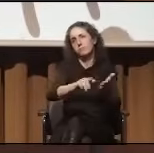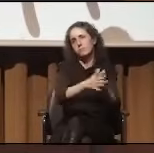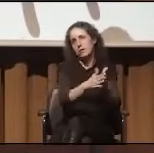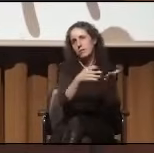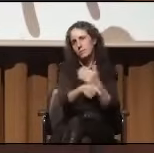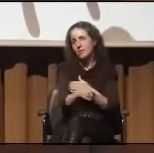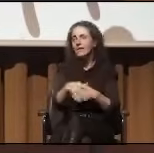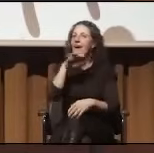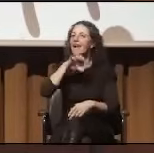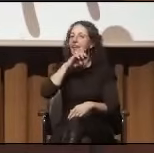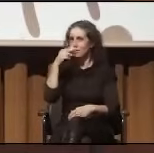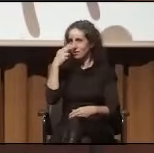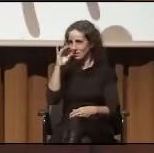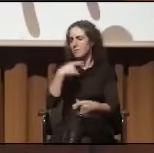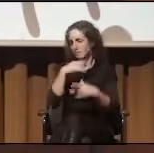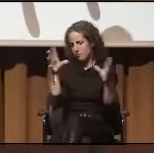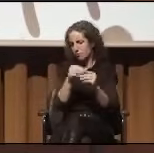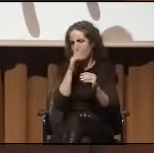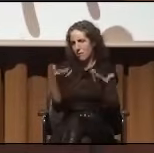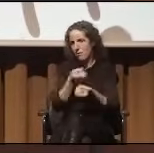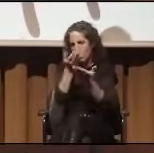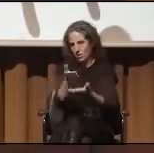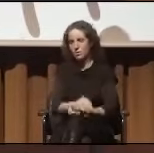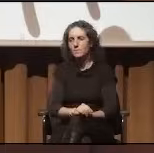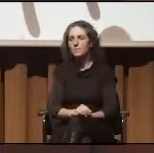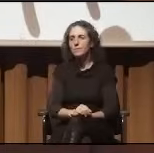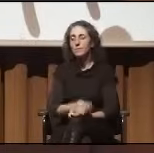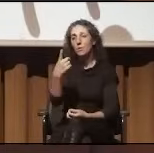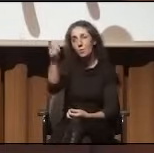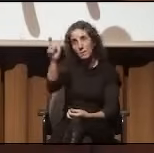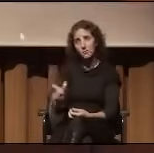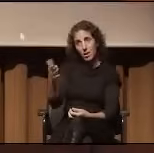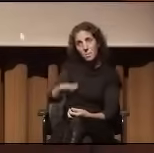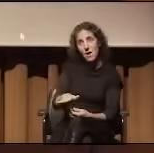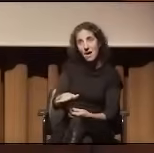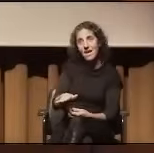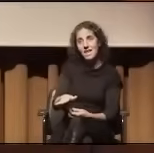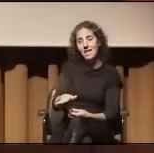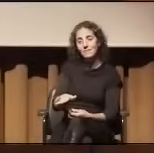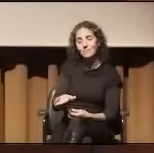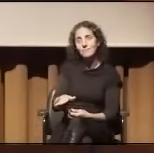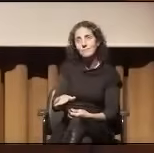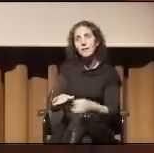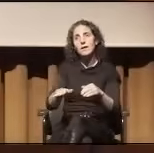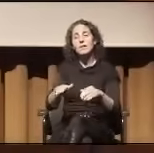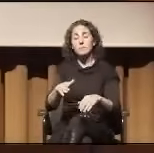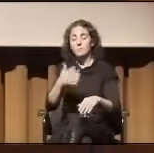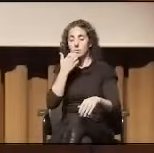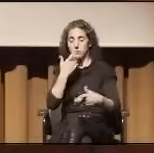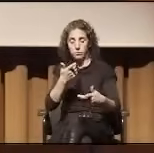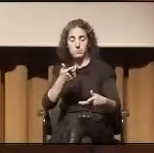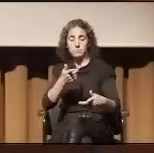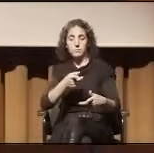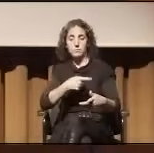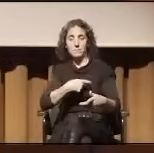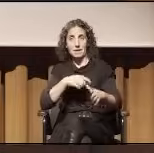muy interesante, que la voy a resumir, y es una de estas personas que muere, hace una parada cardíaca y lo reaniman al cabo de